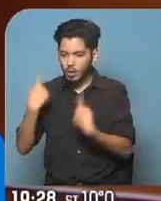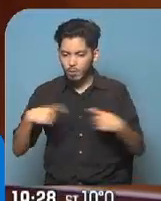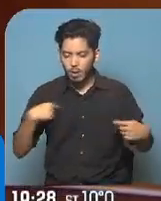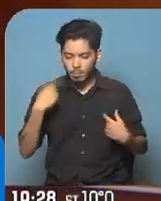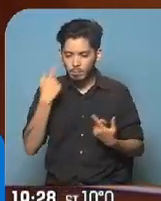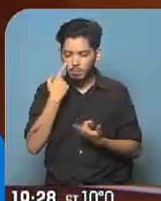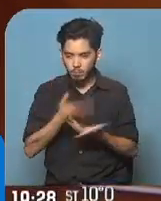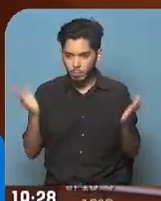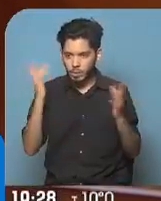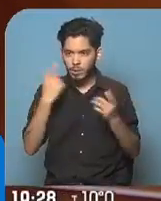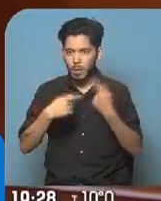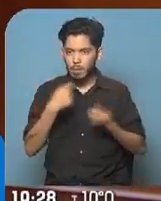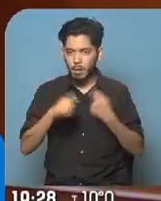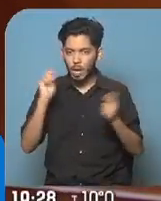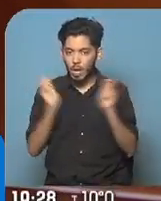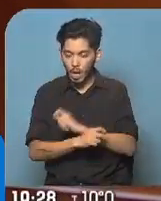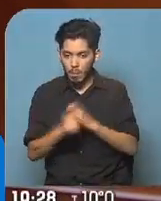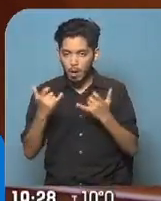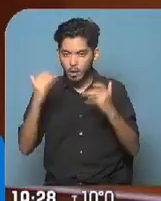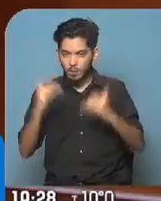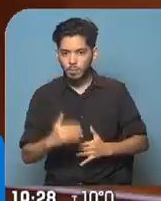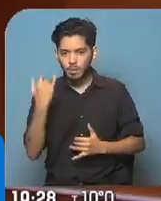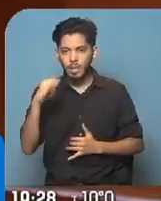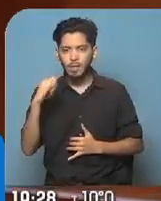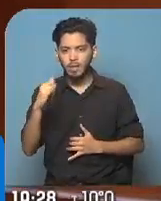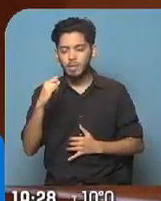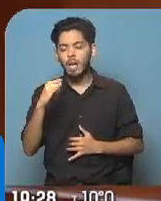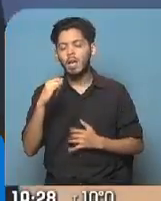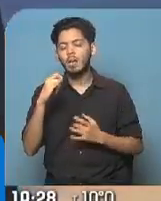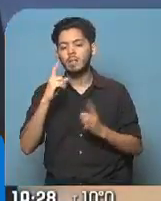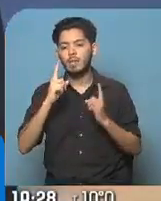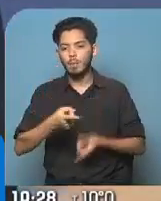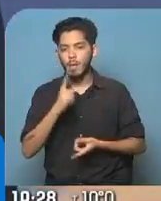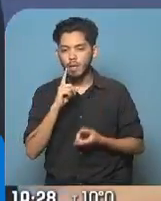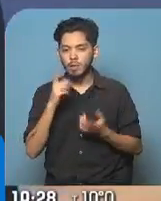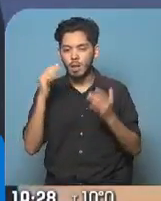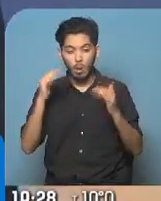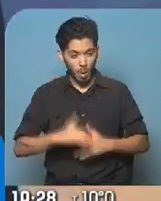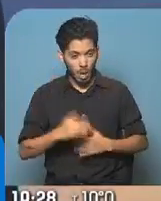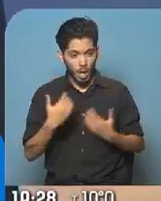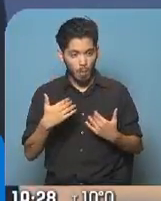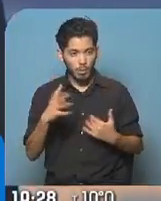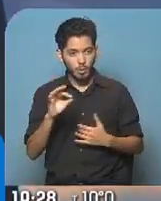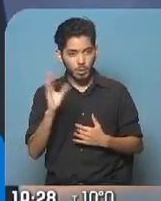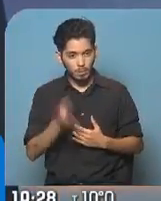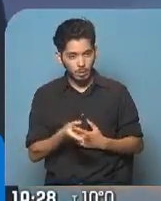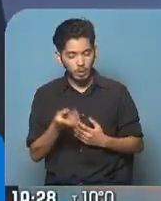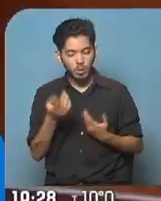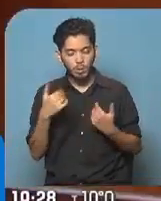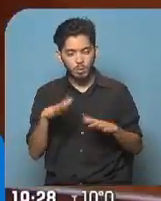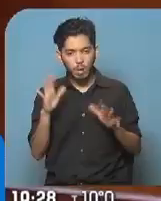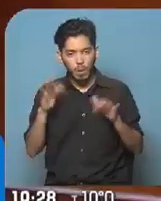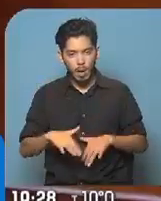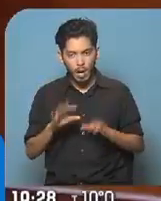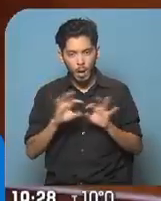mercado cambiario y hablar de la tasa de interés en el 50 por ciento de esa tasa se va a poder bajar relativamente pronto me